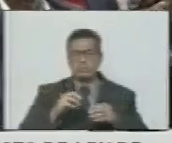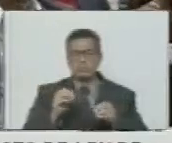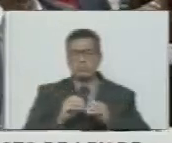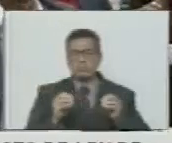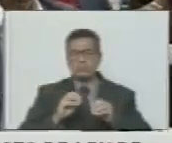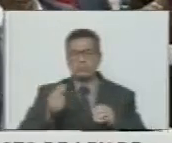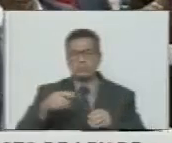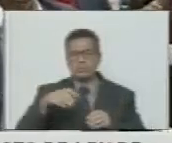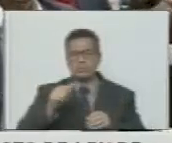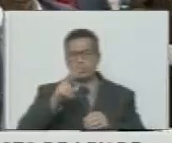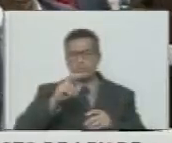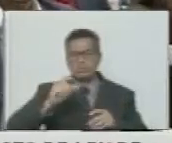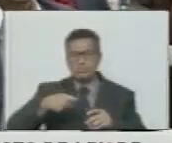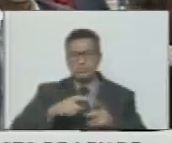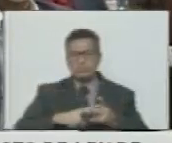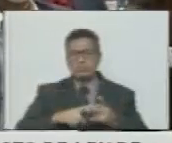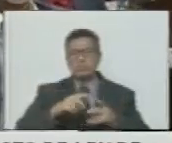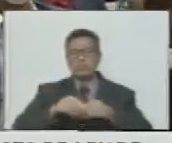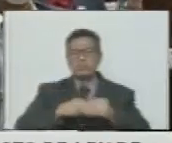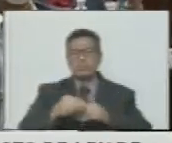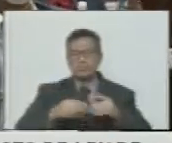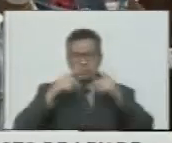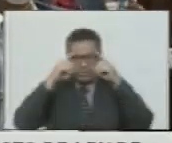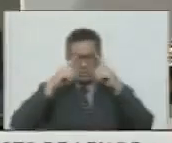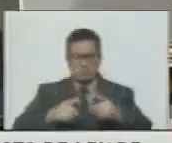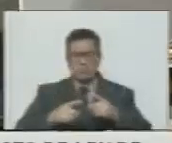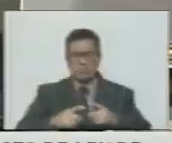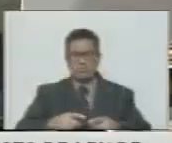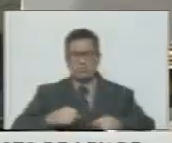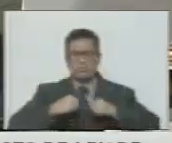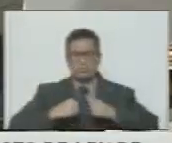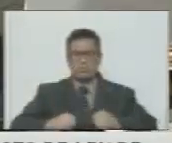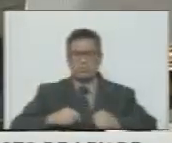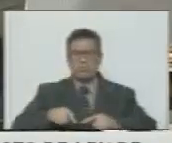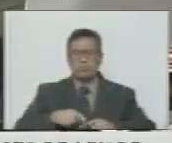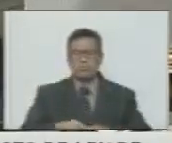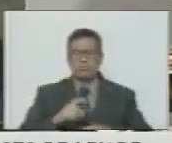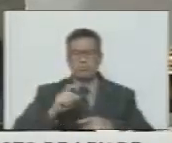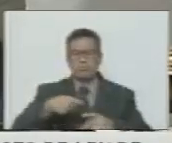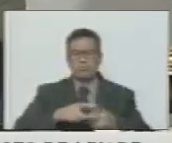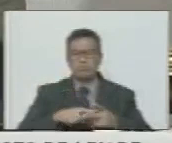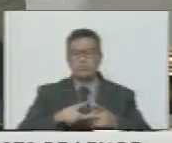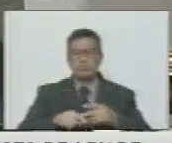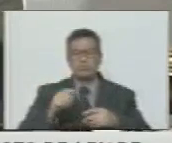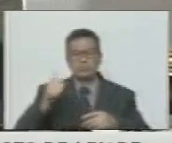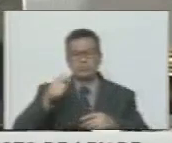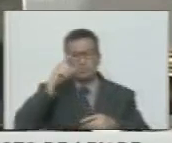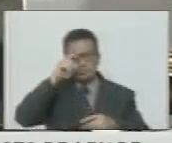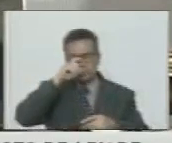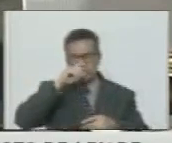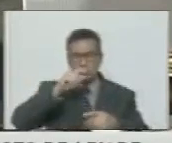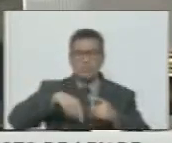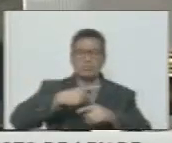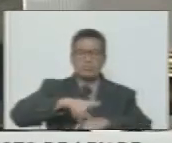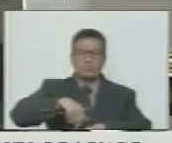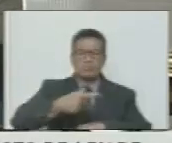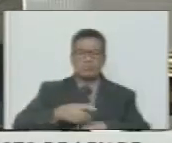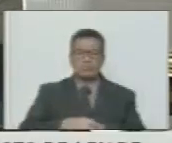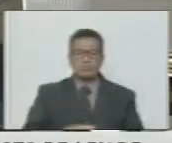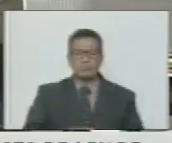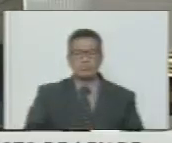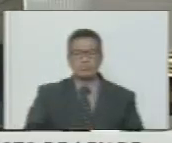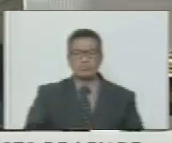por delitos graves, coma, mediante sentencia definitivamente firme, coma, durante los 10 años